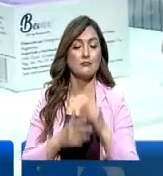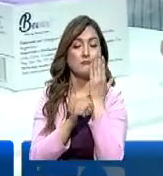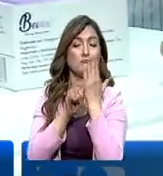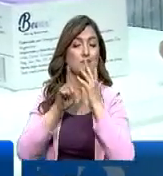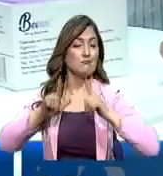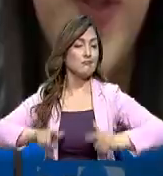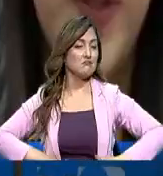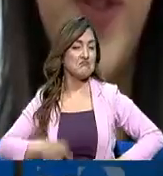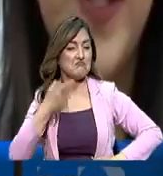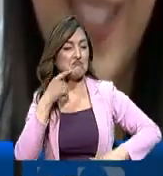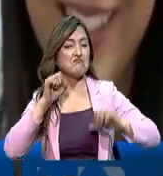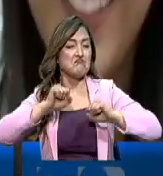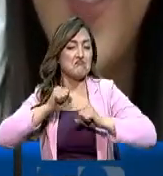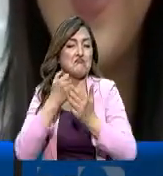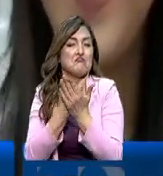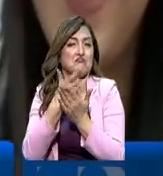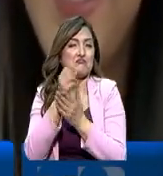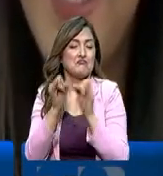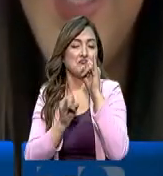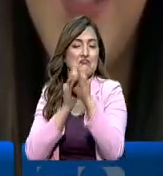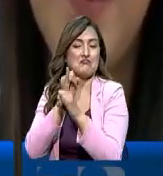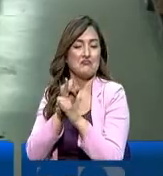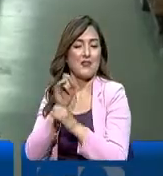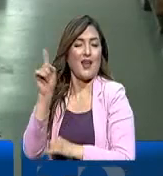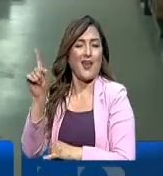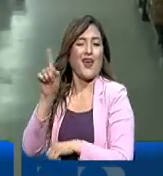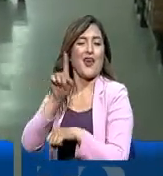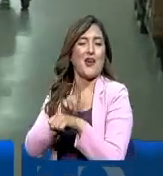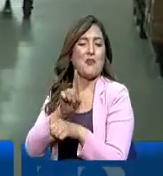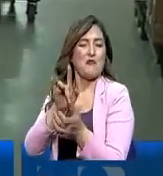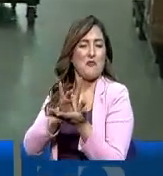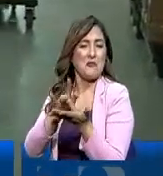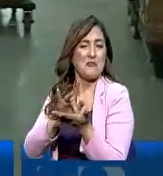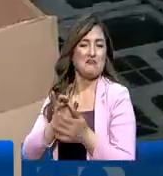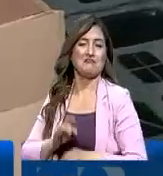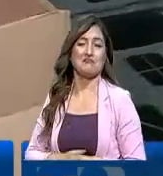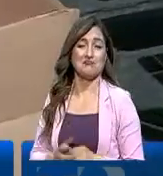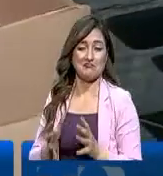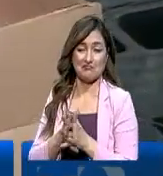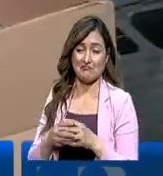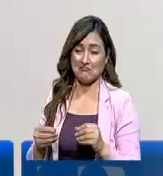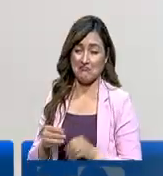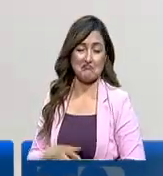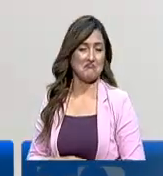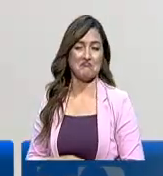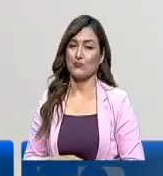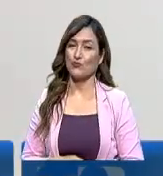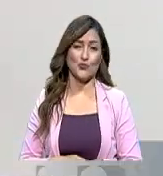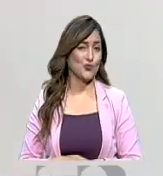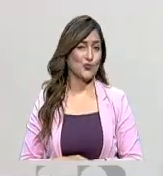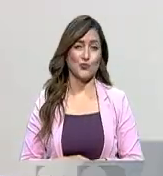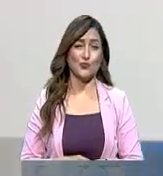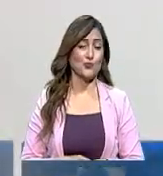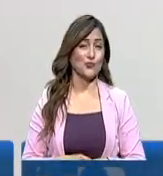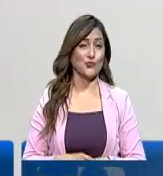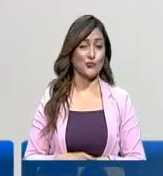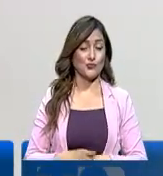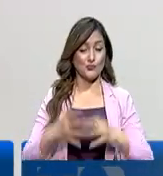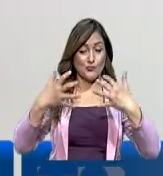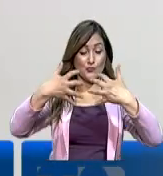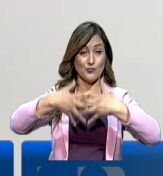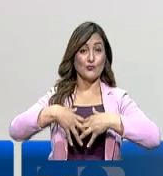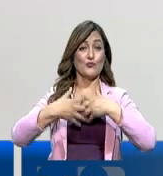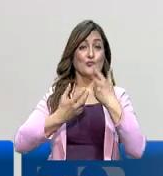compra internacional pero enriquecerá al médico farmacólogo asegura que ese no es el camino de un fabricante no